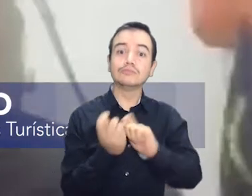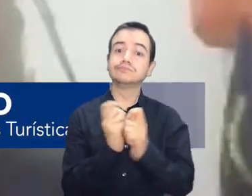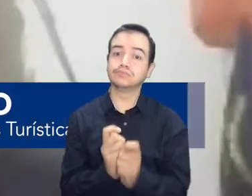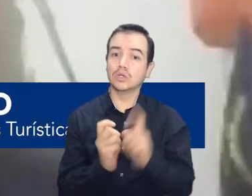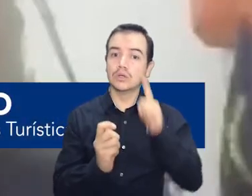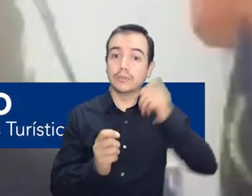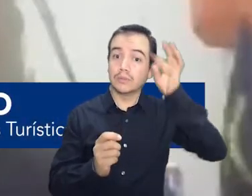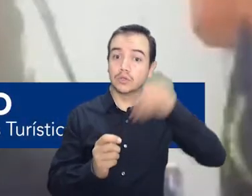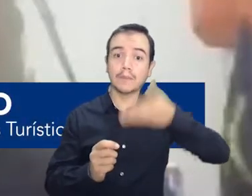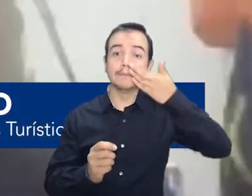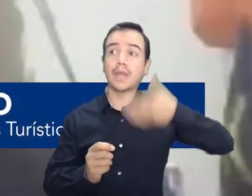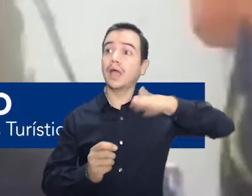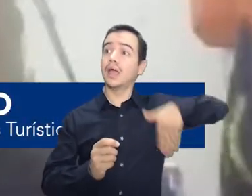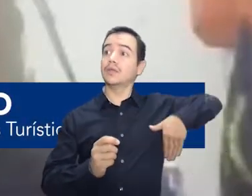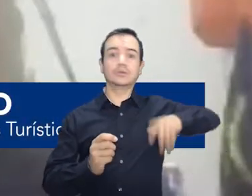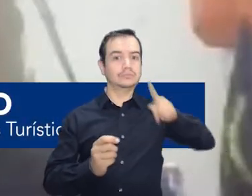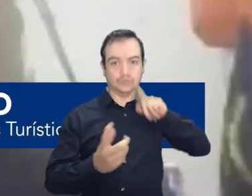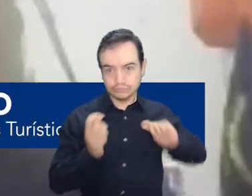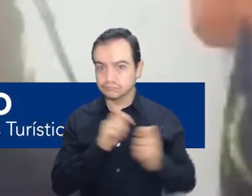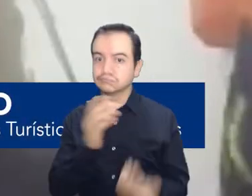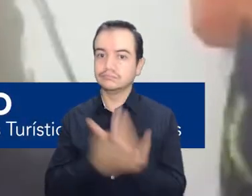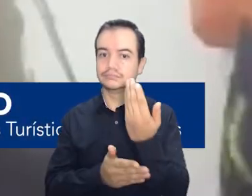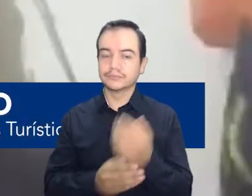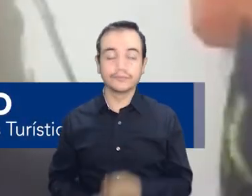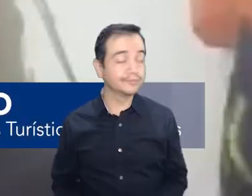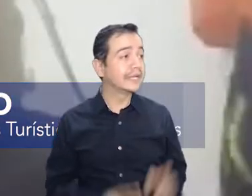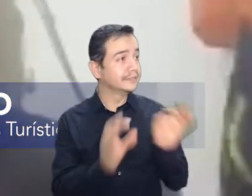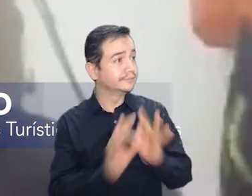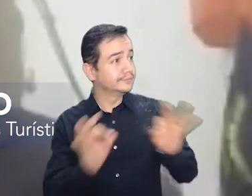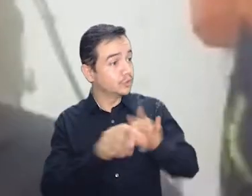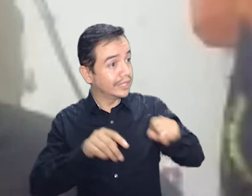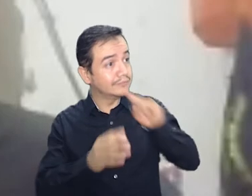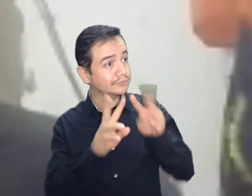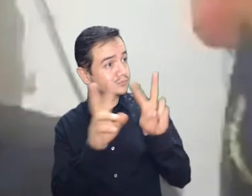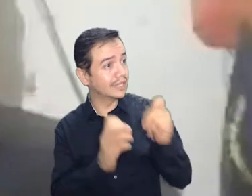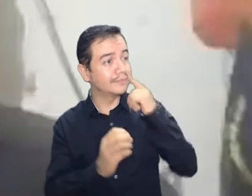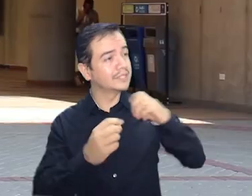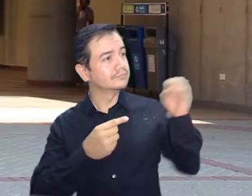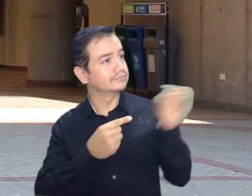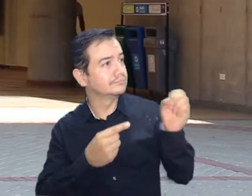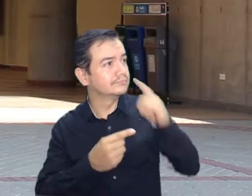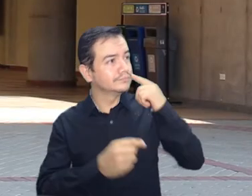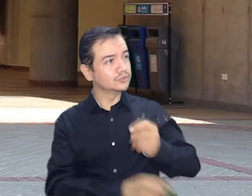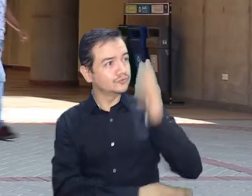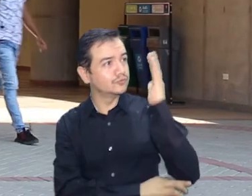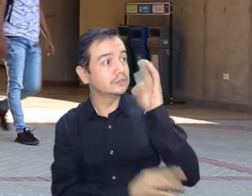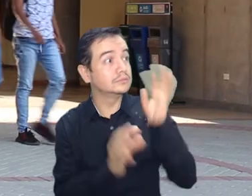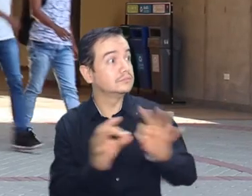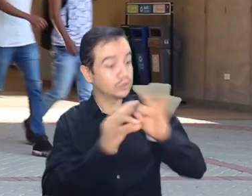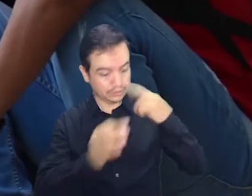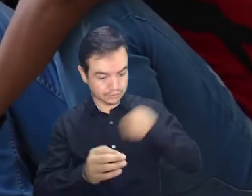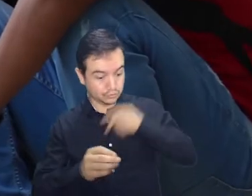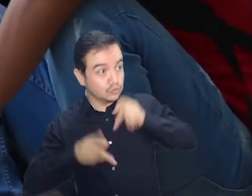parece muy pertinente e importante que se aborden este tipo de prácticas, de este tipo de charlas, este tipo de conferencias, porque nosotros somos estudiantes y al salir